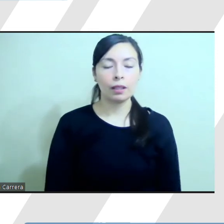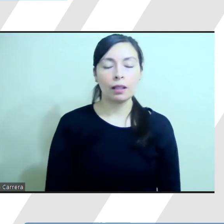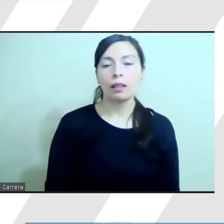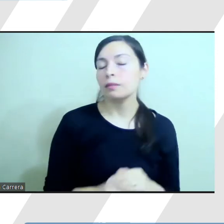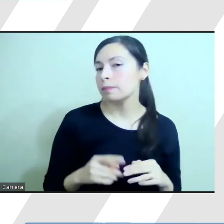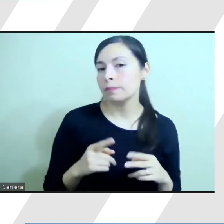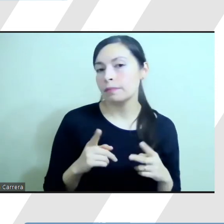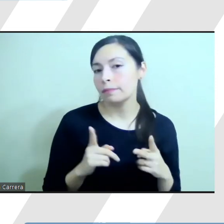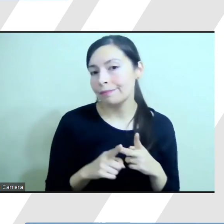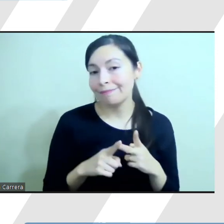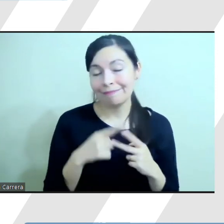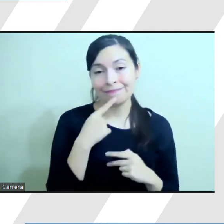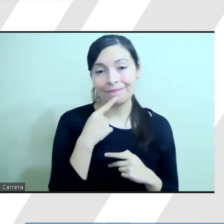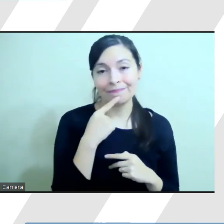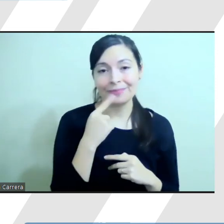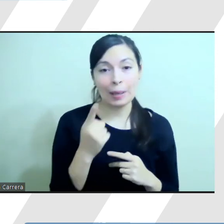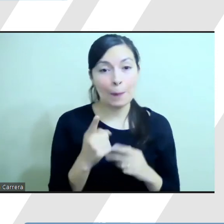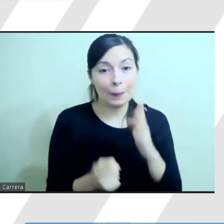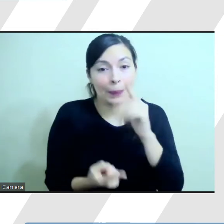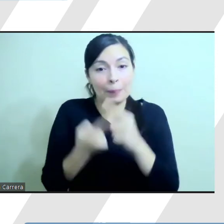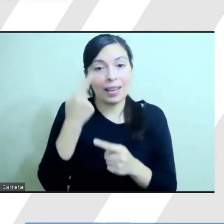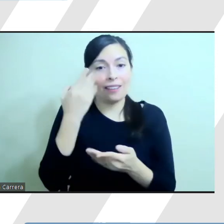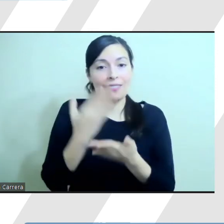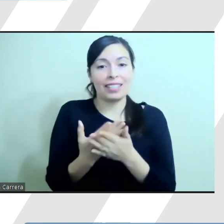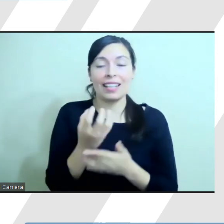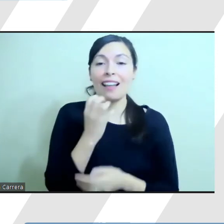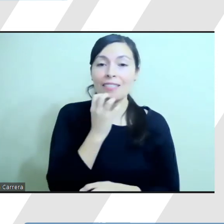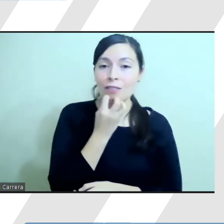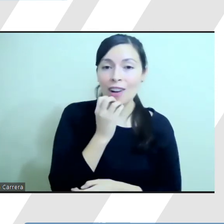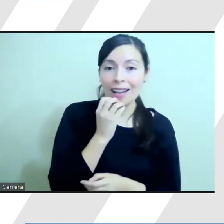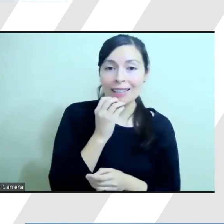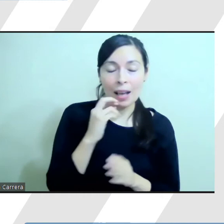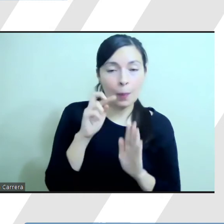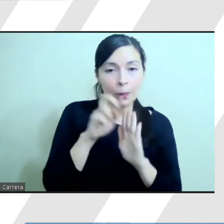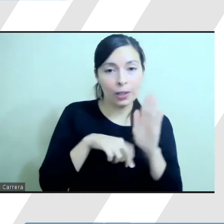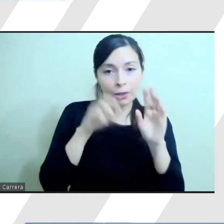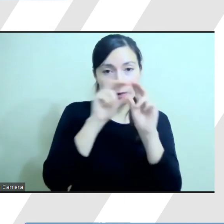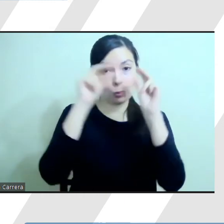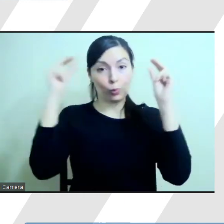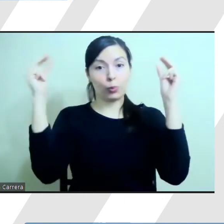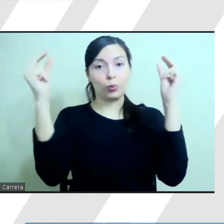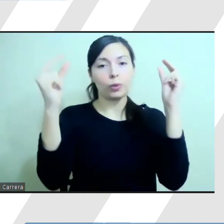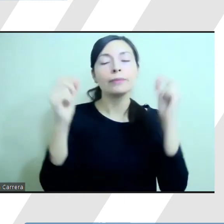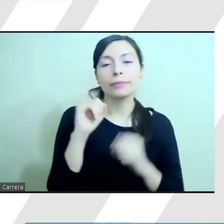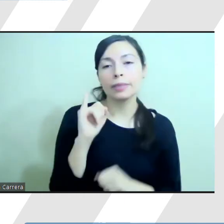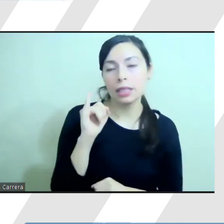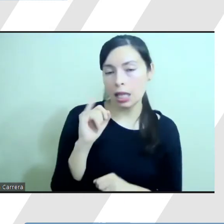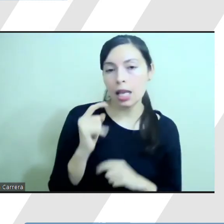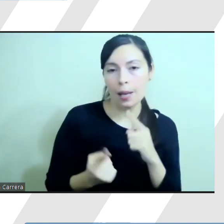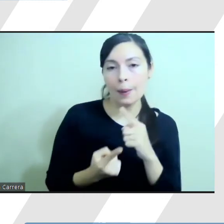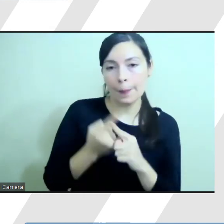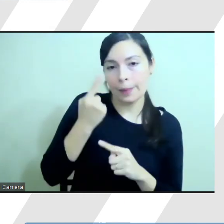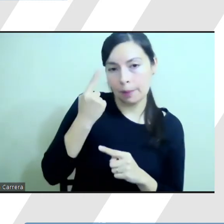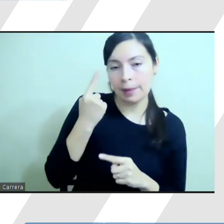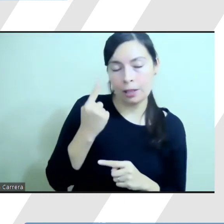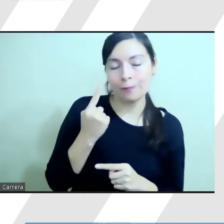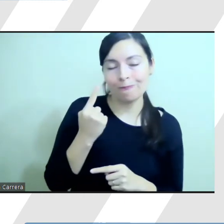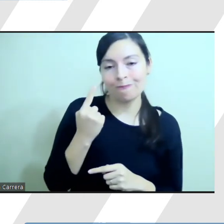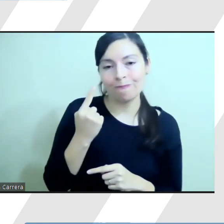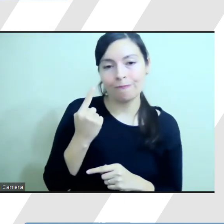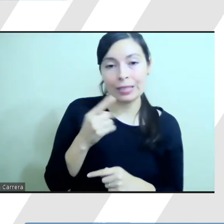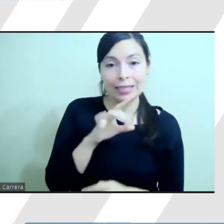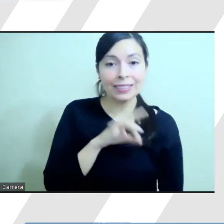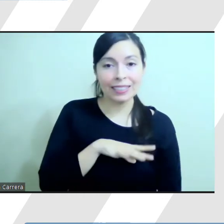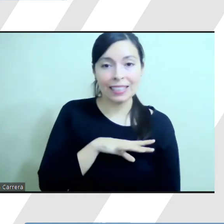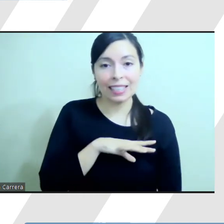el primero antofagastino, bueno, a ver, sí, definitivamente, pero de hecho es uno de los primeros de Chile. Chile